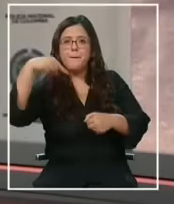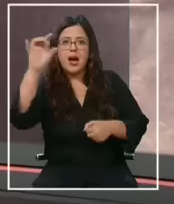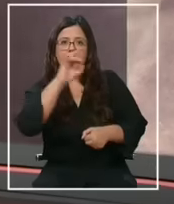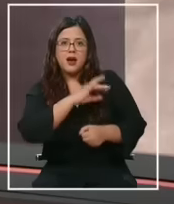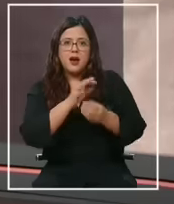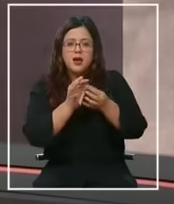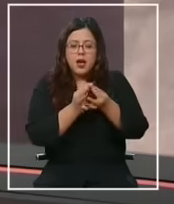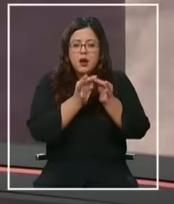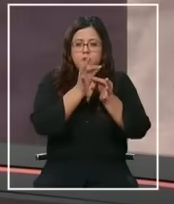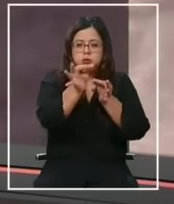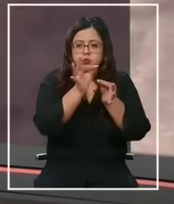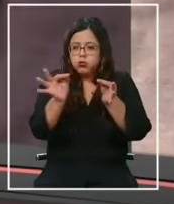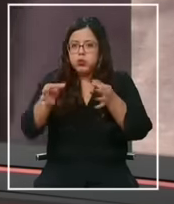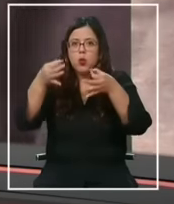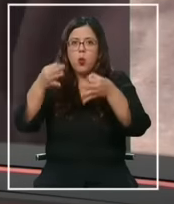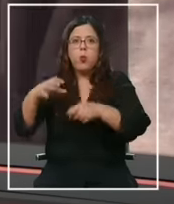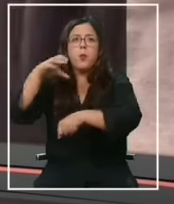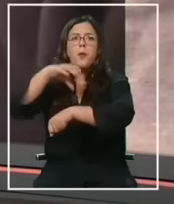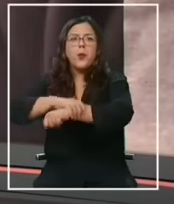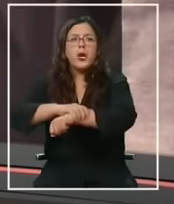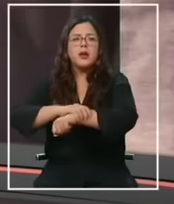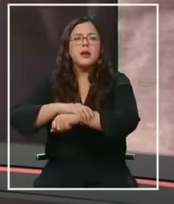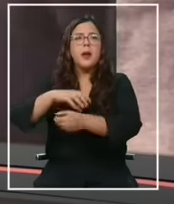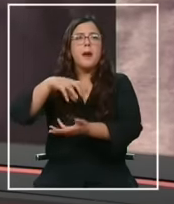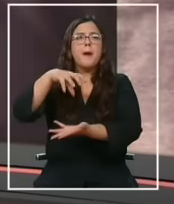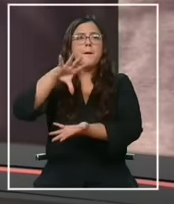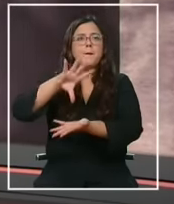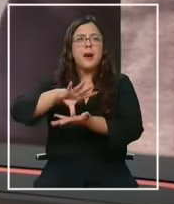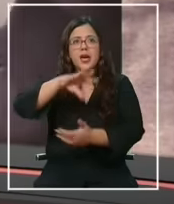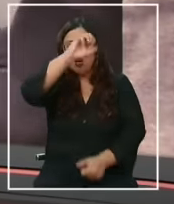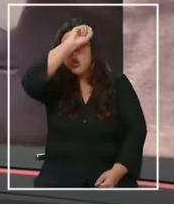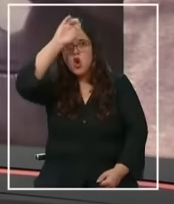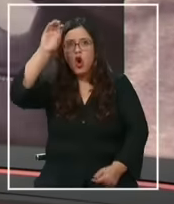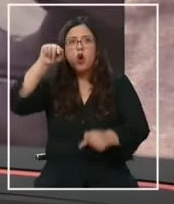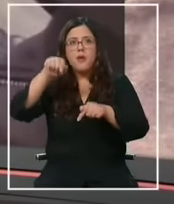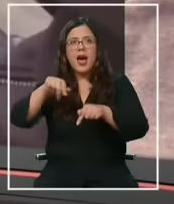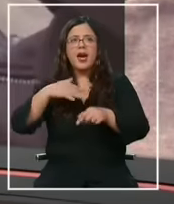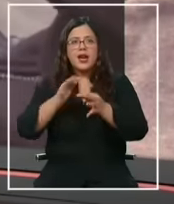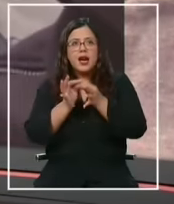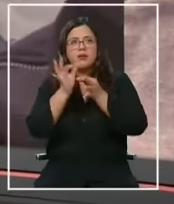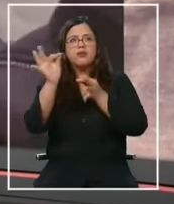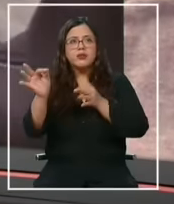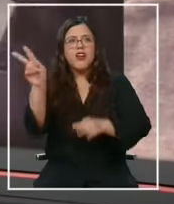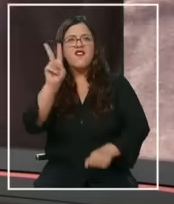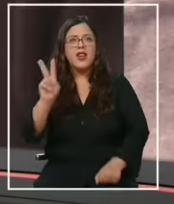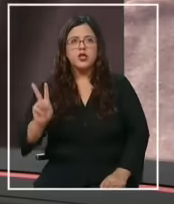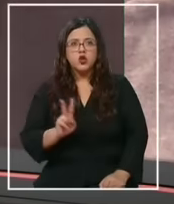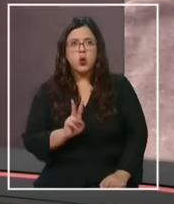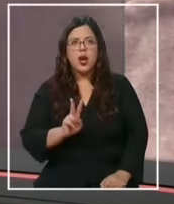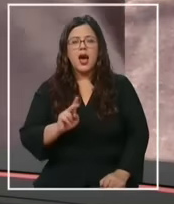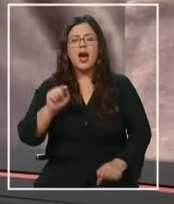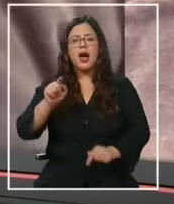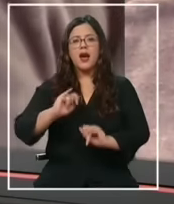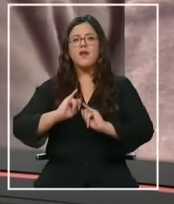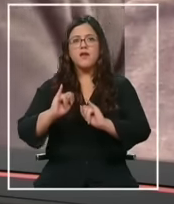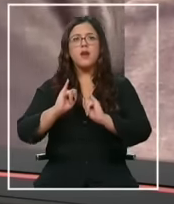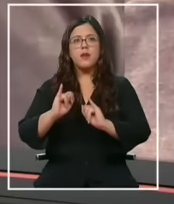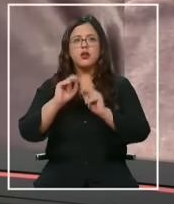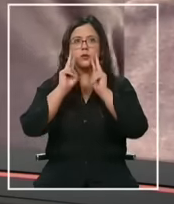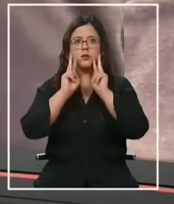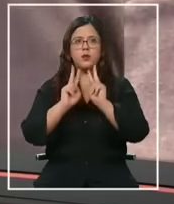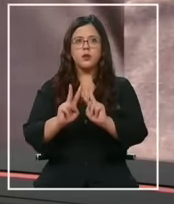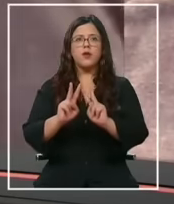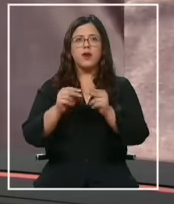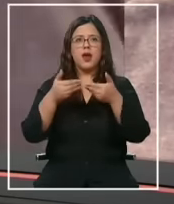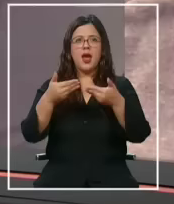tarde, cuando fue capturado en Colombia, cuando aparentemente pretendía llegar a Venezuela. Todos los detalles de su captura lo